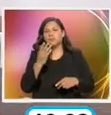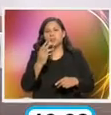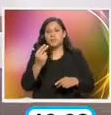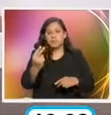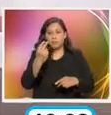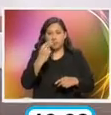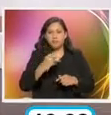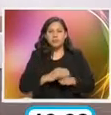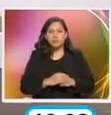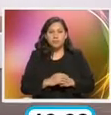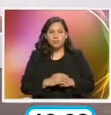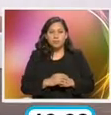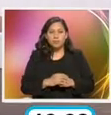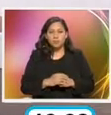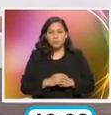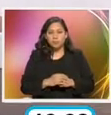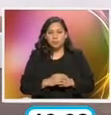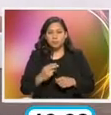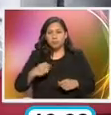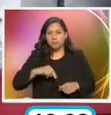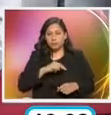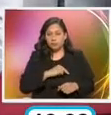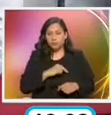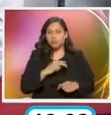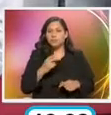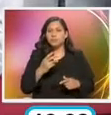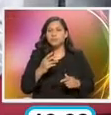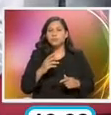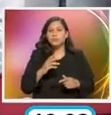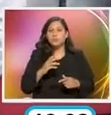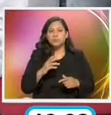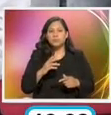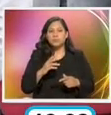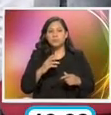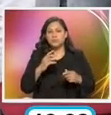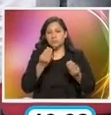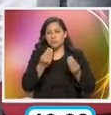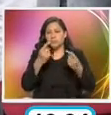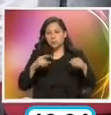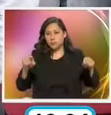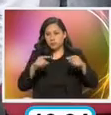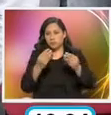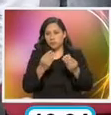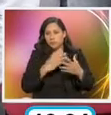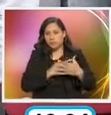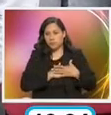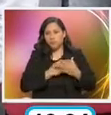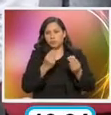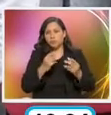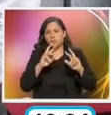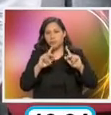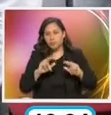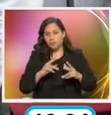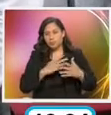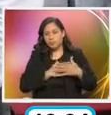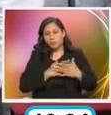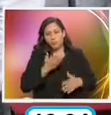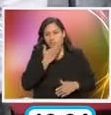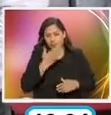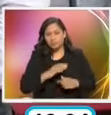ve y pues estamos haciendo mucha música de mucho amor, de mucho desamor, como es